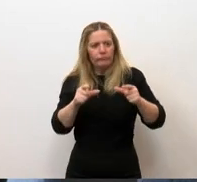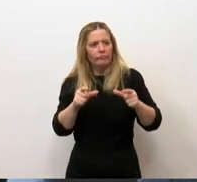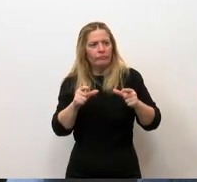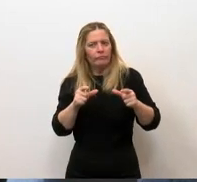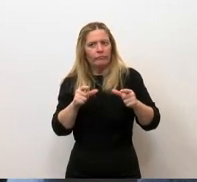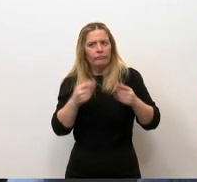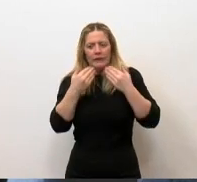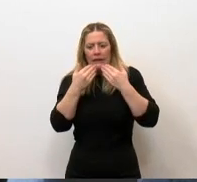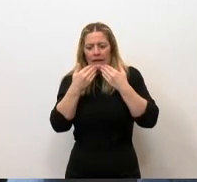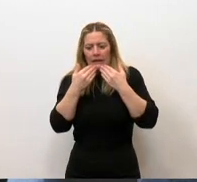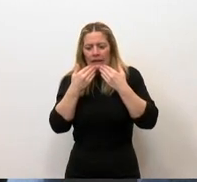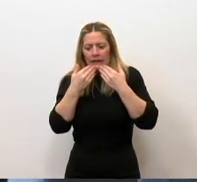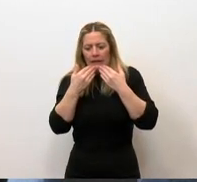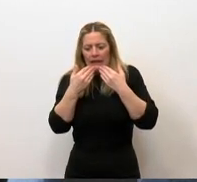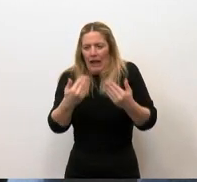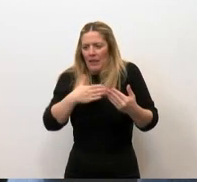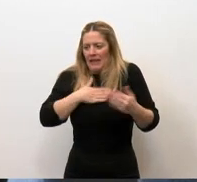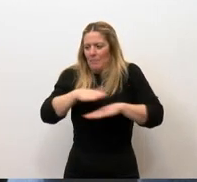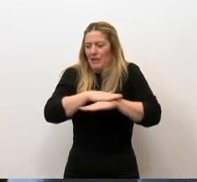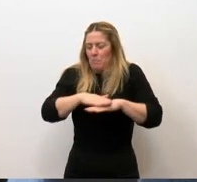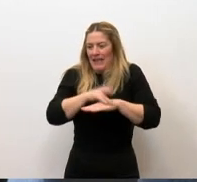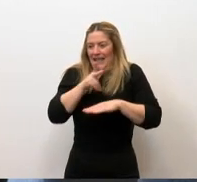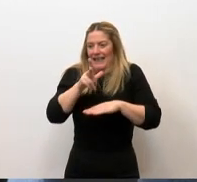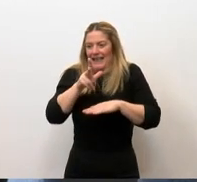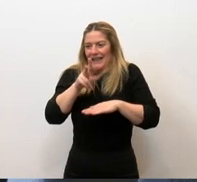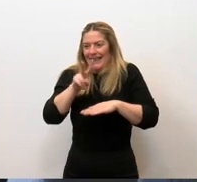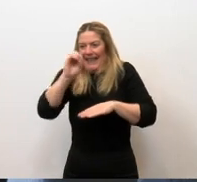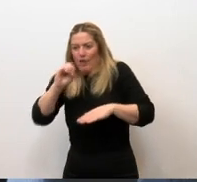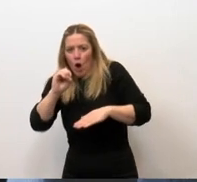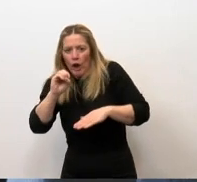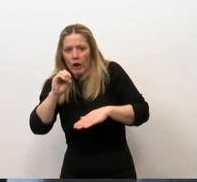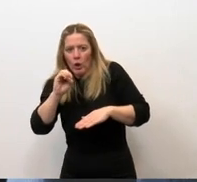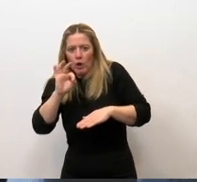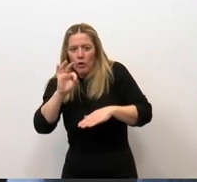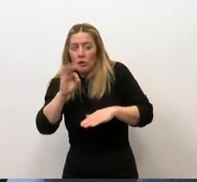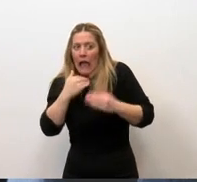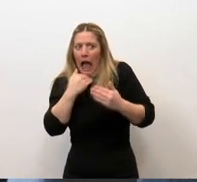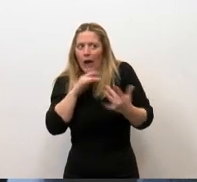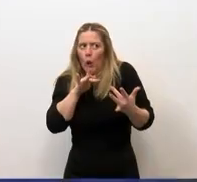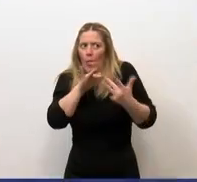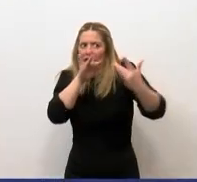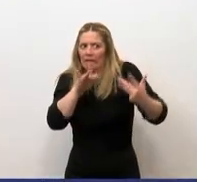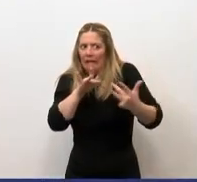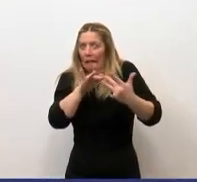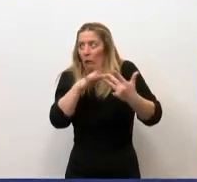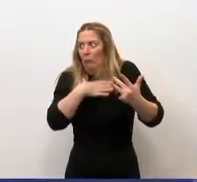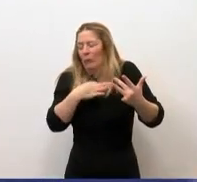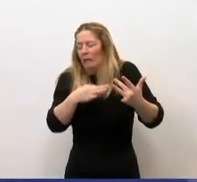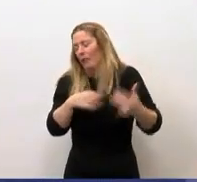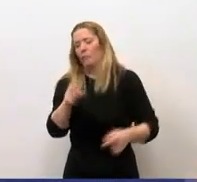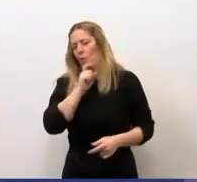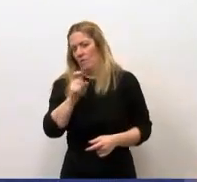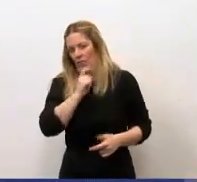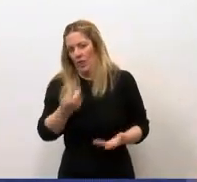mis enlaces de hidrógeno han tenido cierta interacción. Pero bueno, difícil. Entonces, ¿cuál